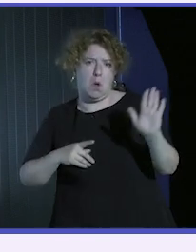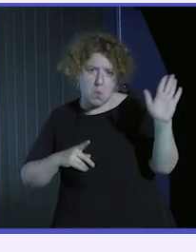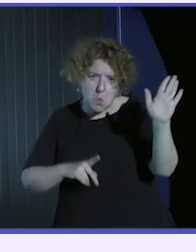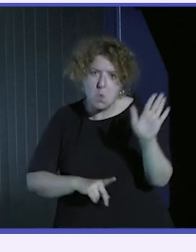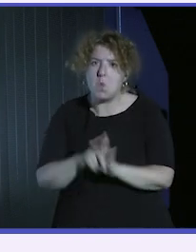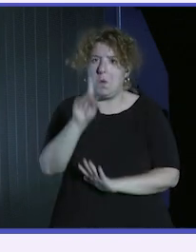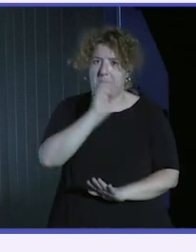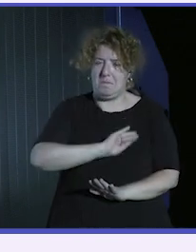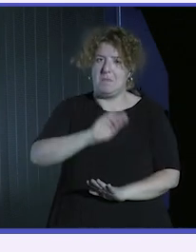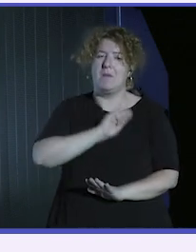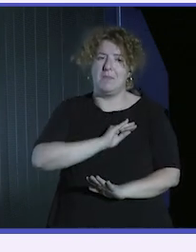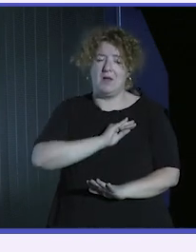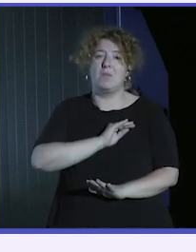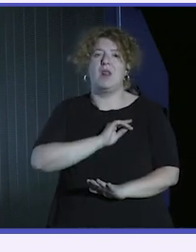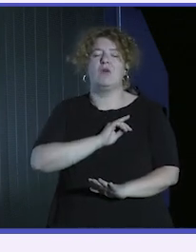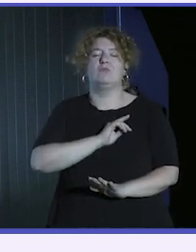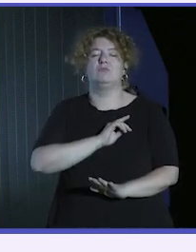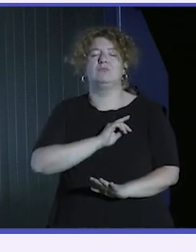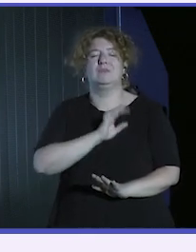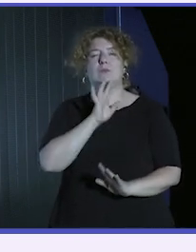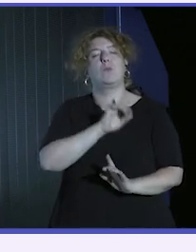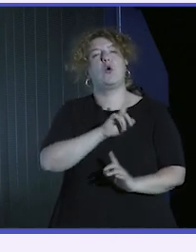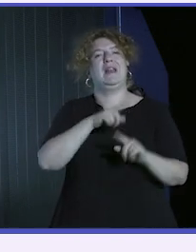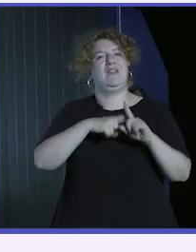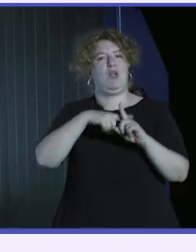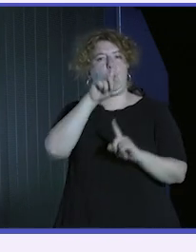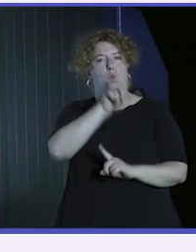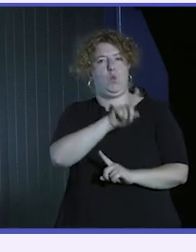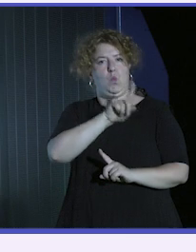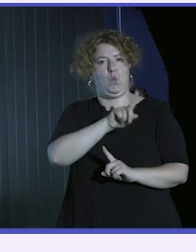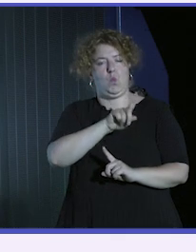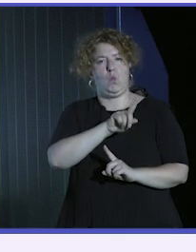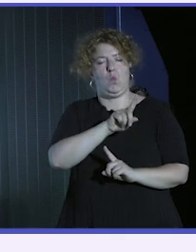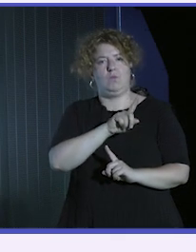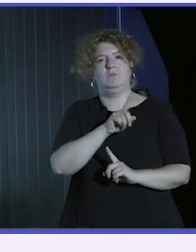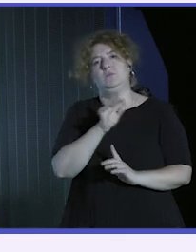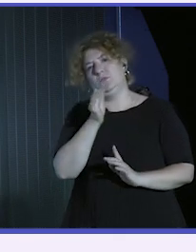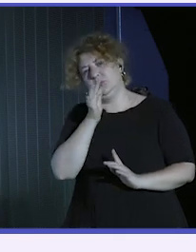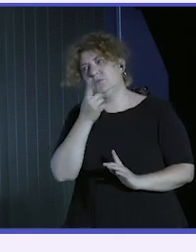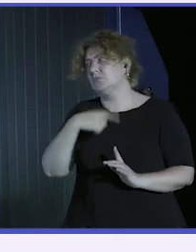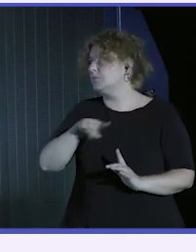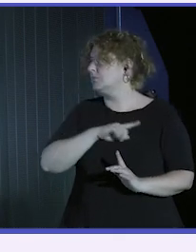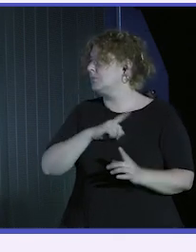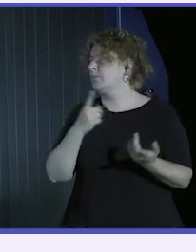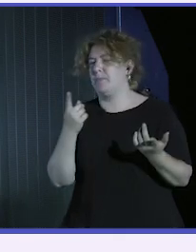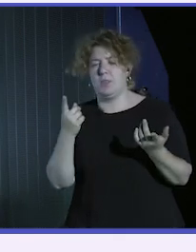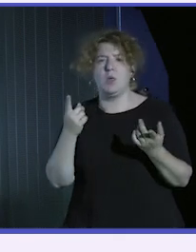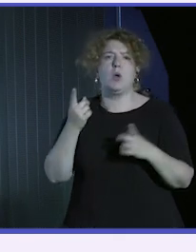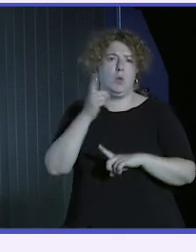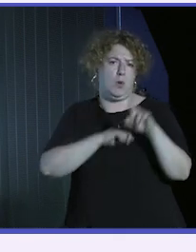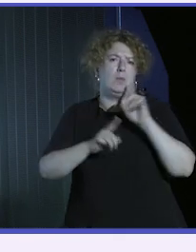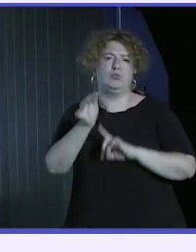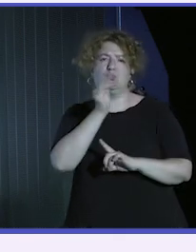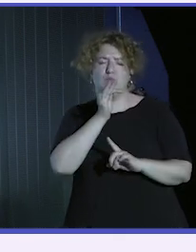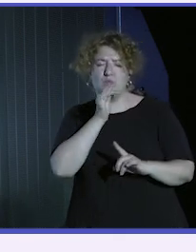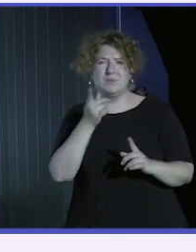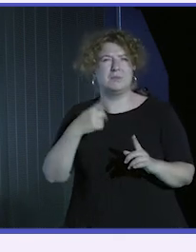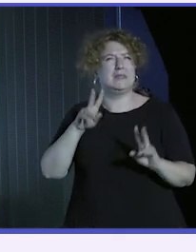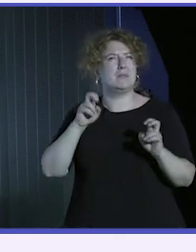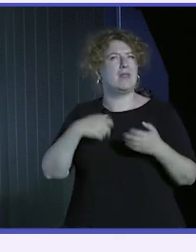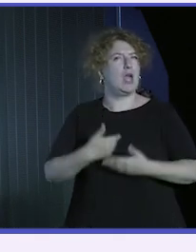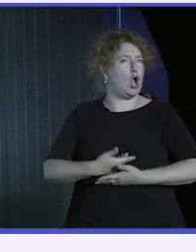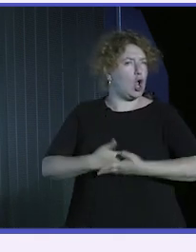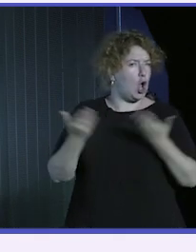estos últimos años, pero todavía en el horizonte 1. Estamos empezando y, como veis, pues hay ciertos problemas, por ejemplo, en torno a lo que es la